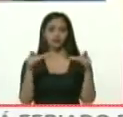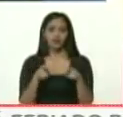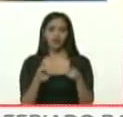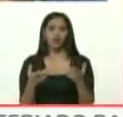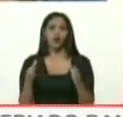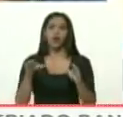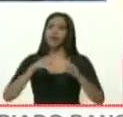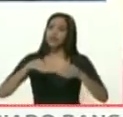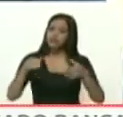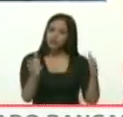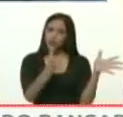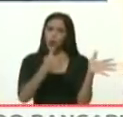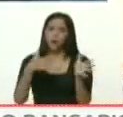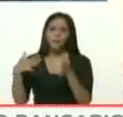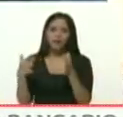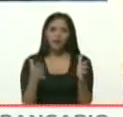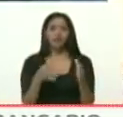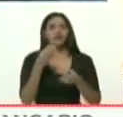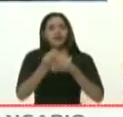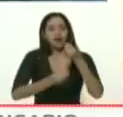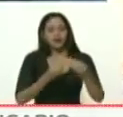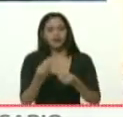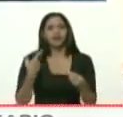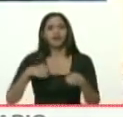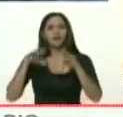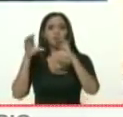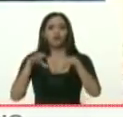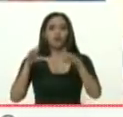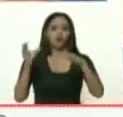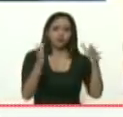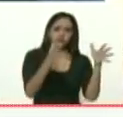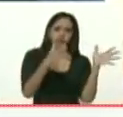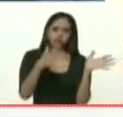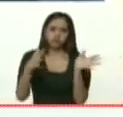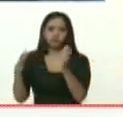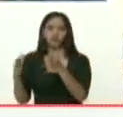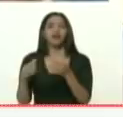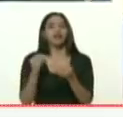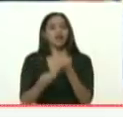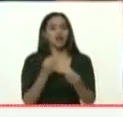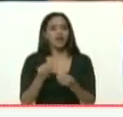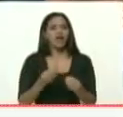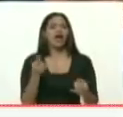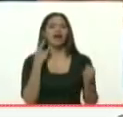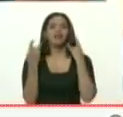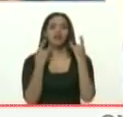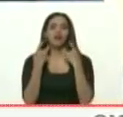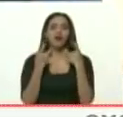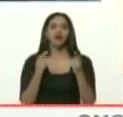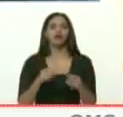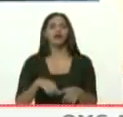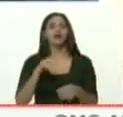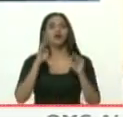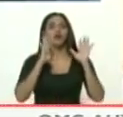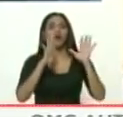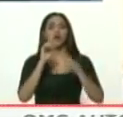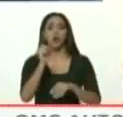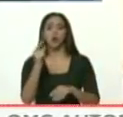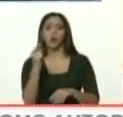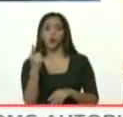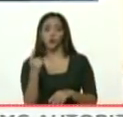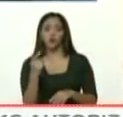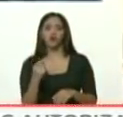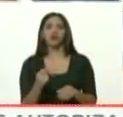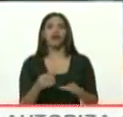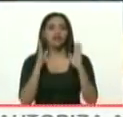intertropical, y hace pues que tengamos lluvias torrenciales, y esa amenaza pues está activada con el BEN 911 asistiendo el plan de